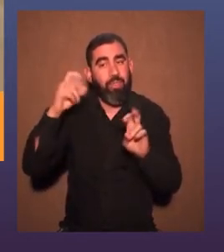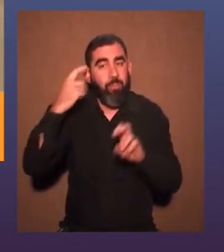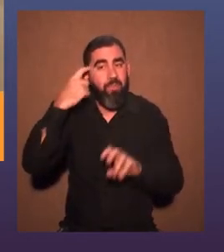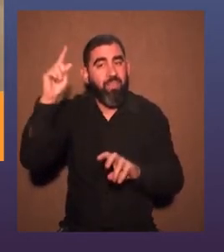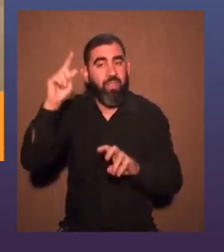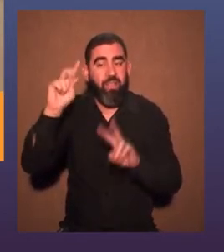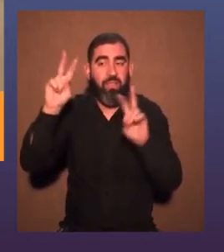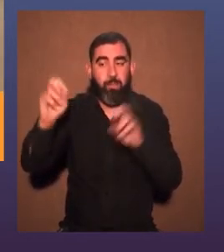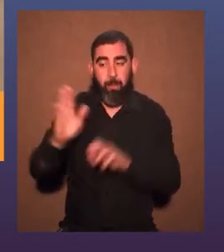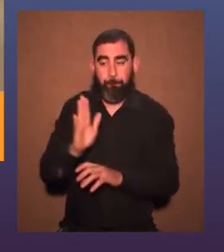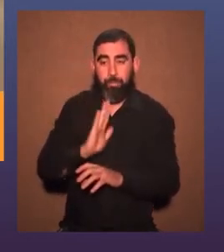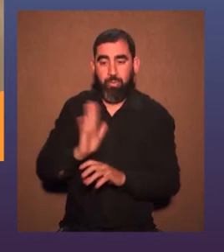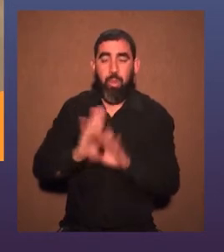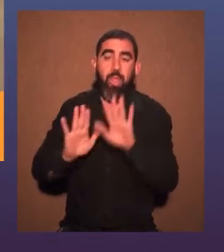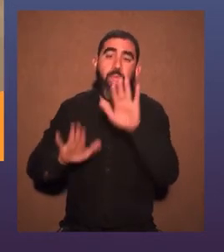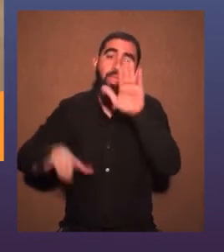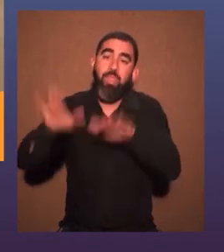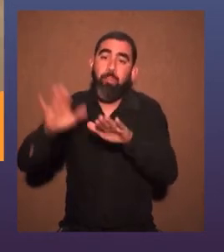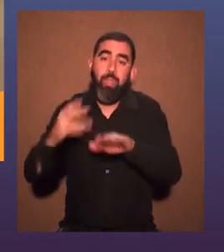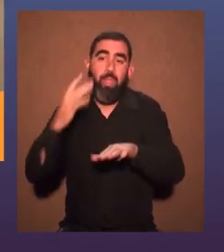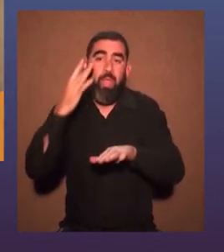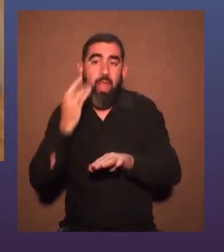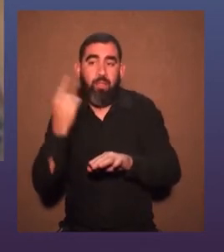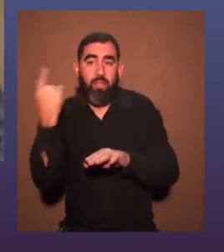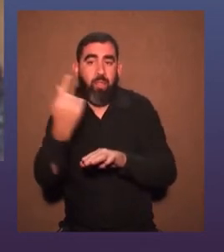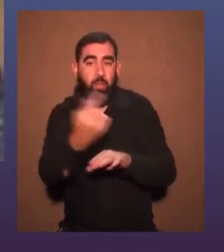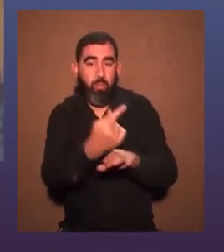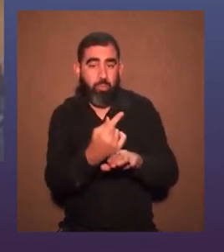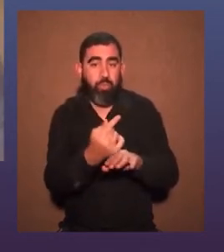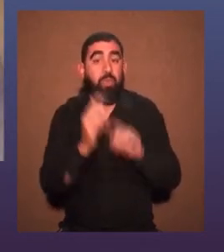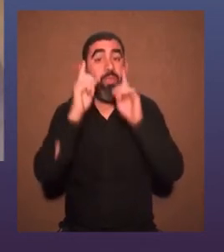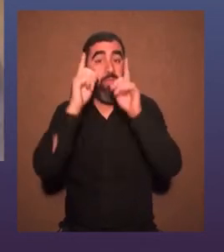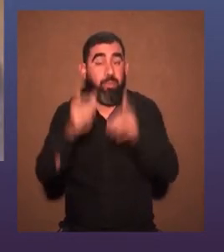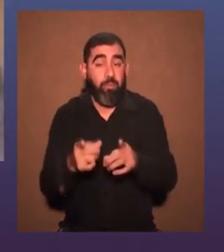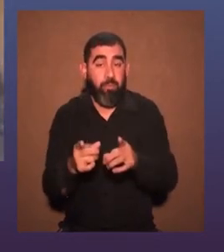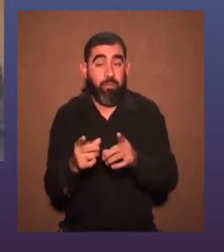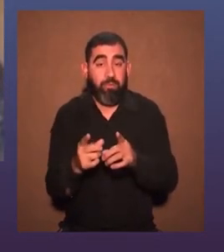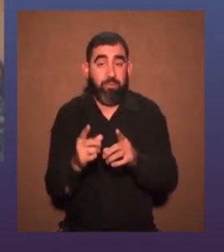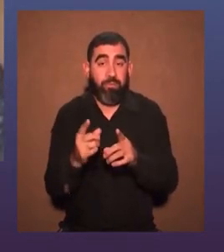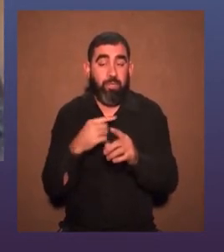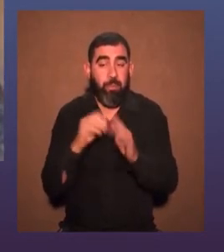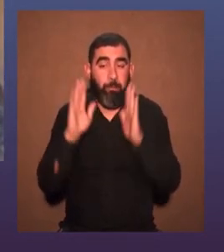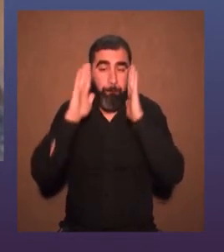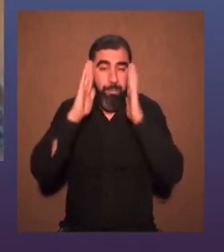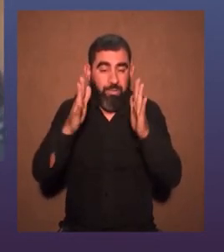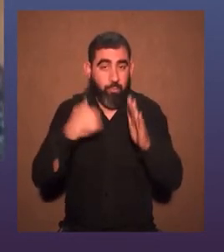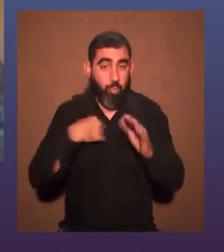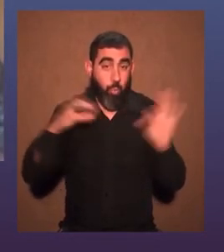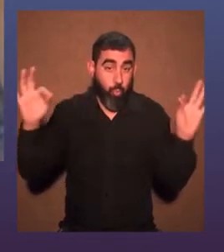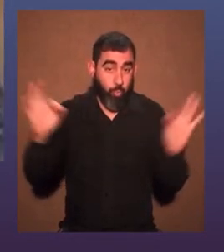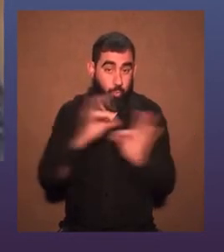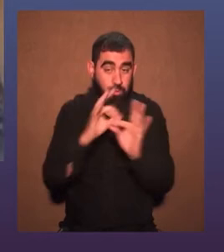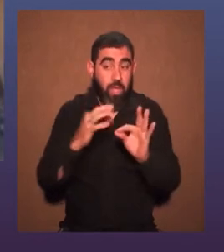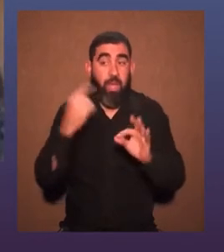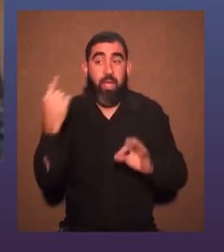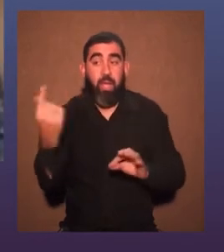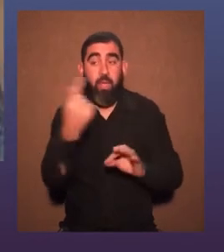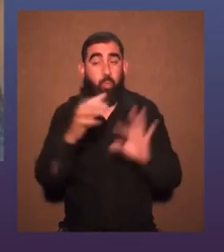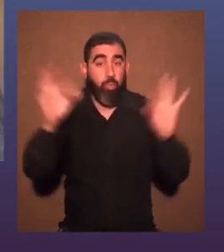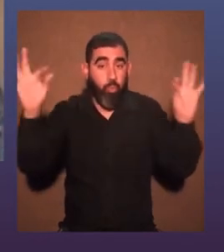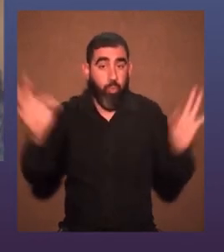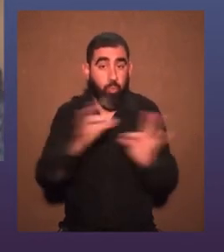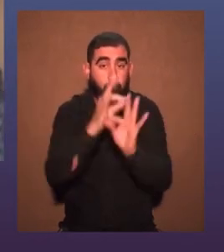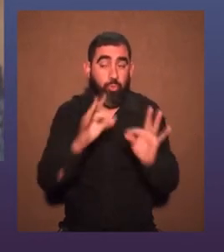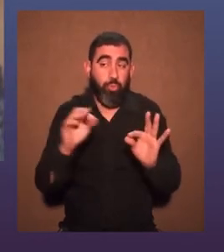una experiencia muy personal, según el arte a la que te dediques, y mismo, digamos, específicamente la música. Cada músico